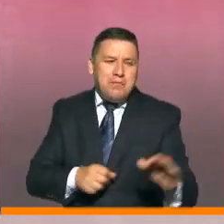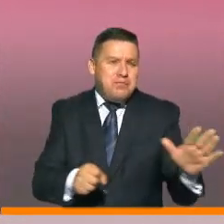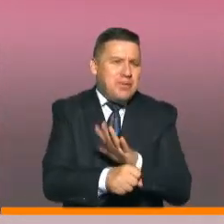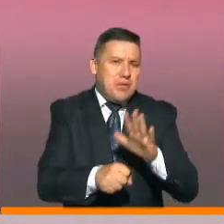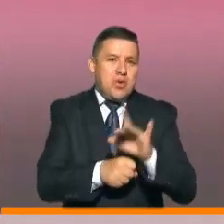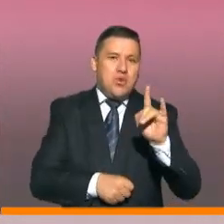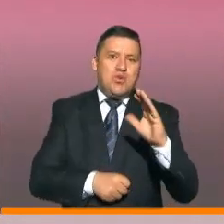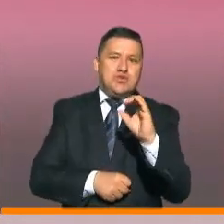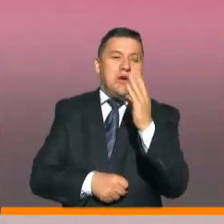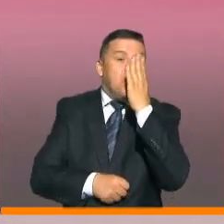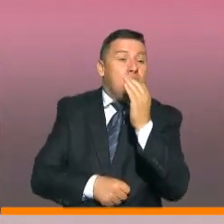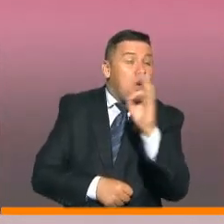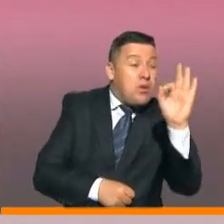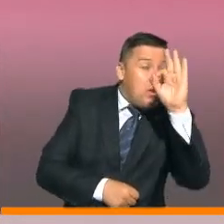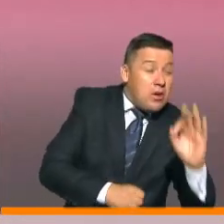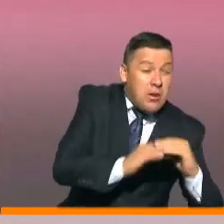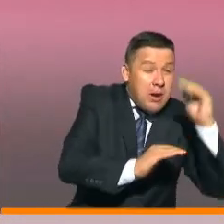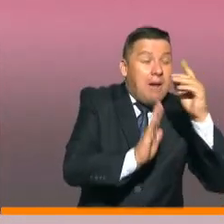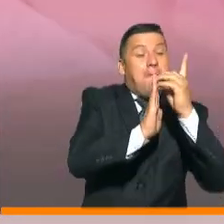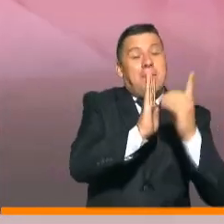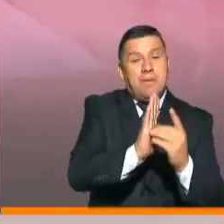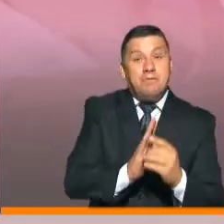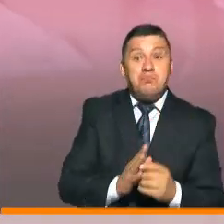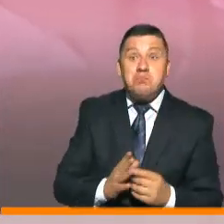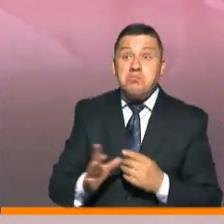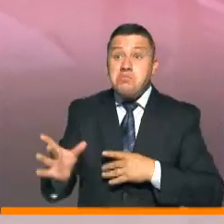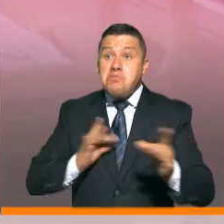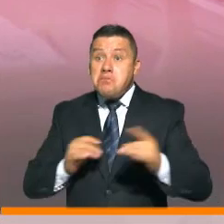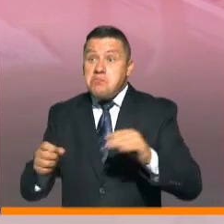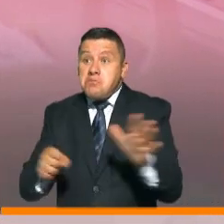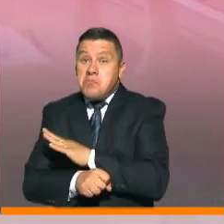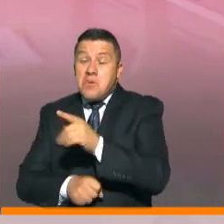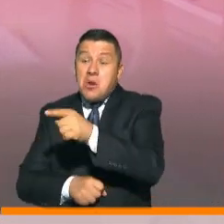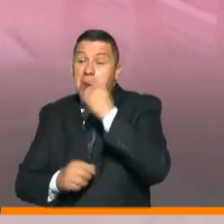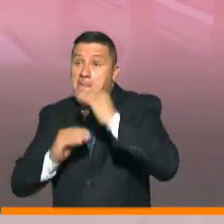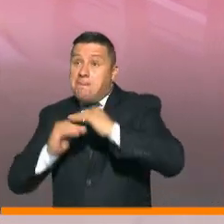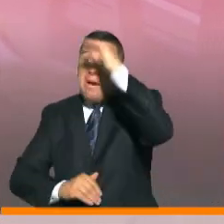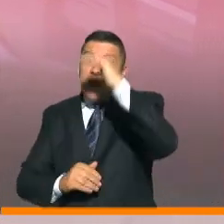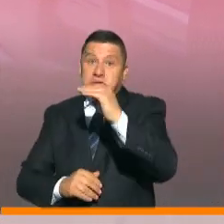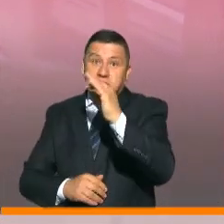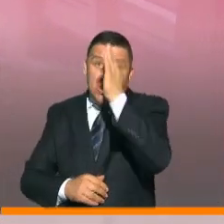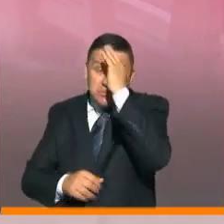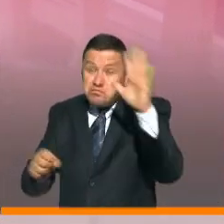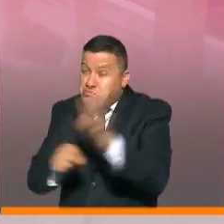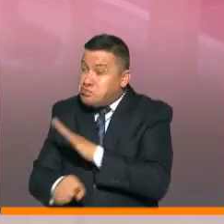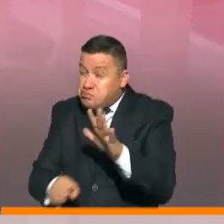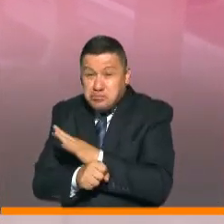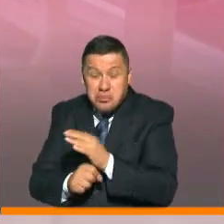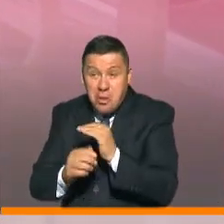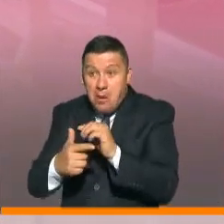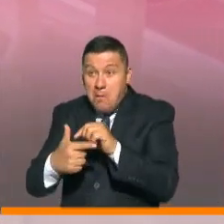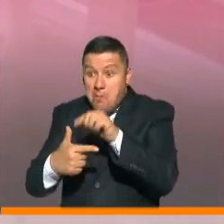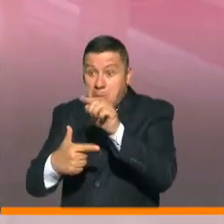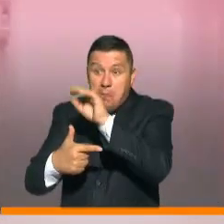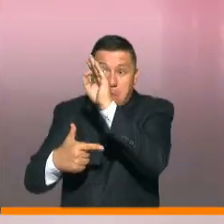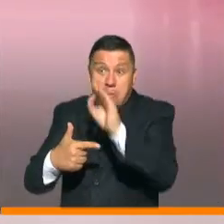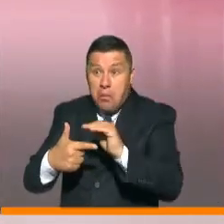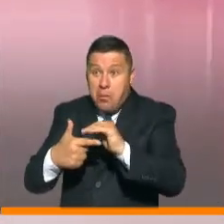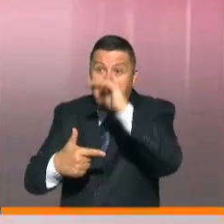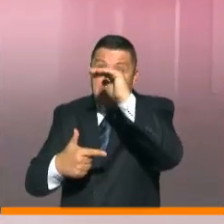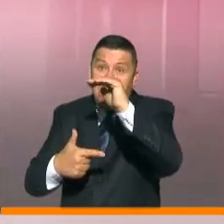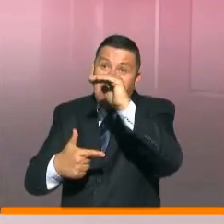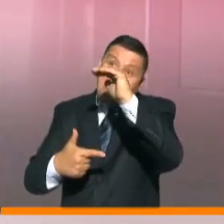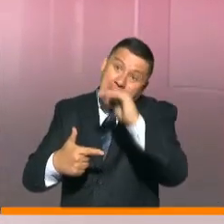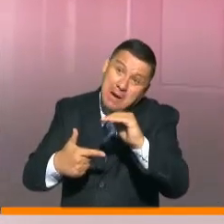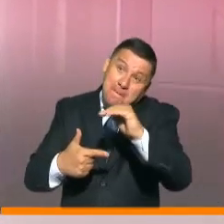ocupación UCI en el territorio. Cuando la velocidad de ocupación de camas en un territorio presente un ascenso en un porcentaje igual